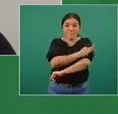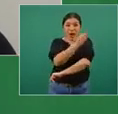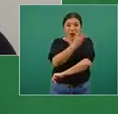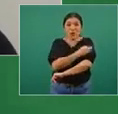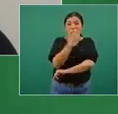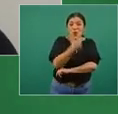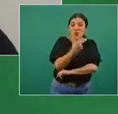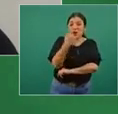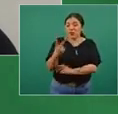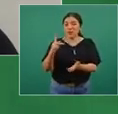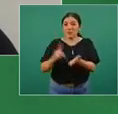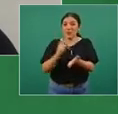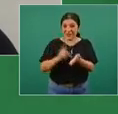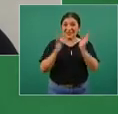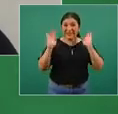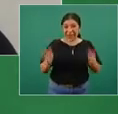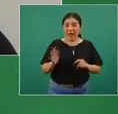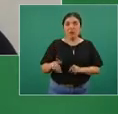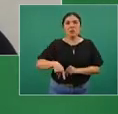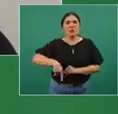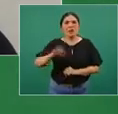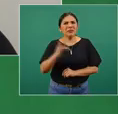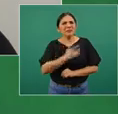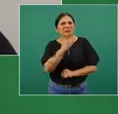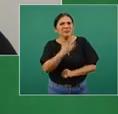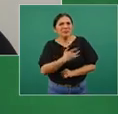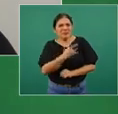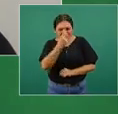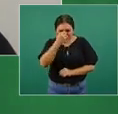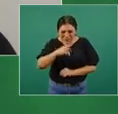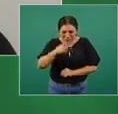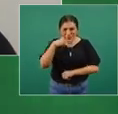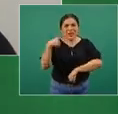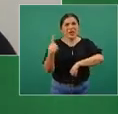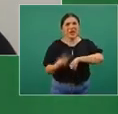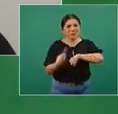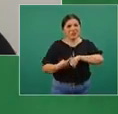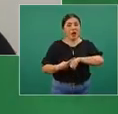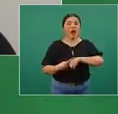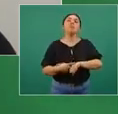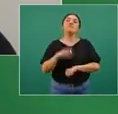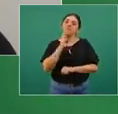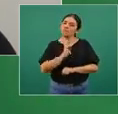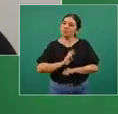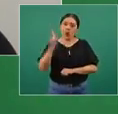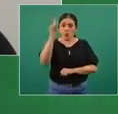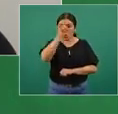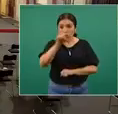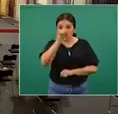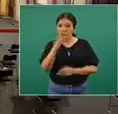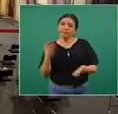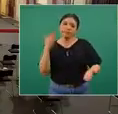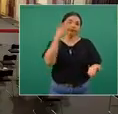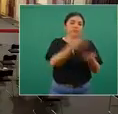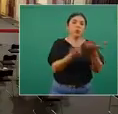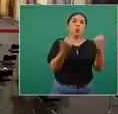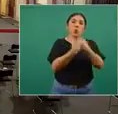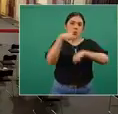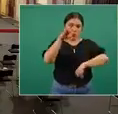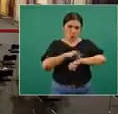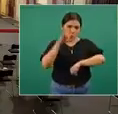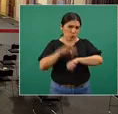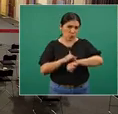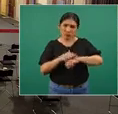las 2 dosis, manifieste signos y síntomas de enfermedad, lo recomendable obviamente es acudir a una consulta médica. Es